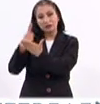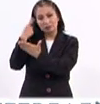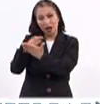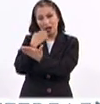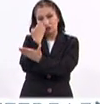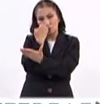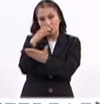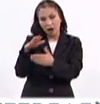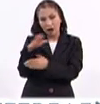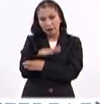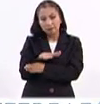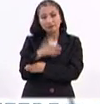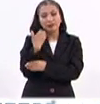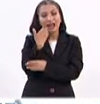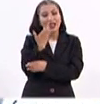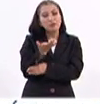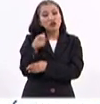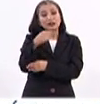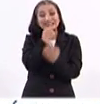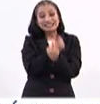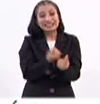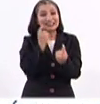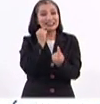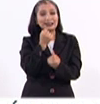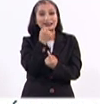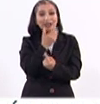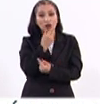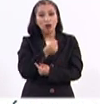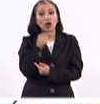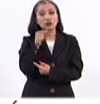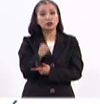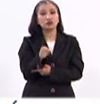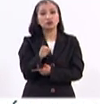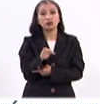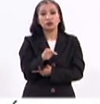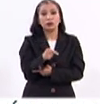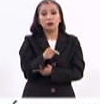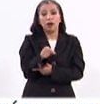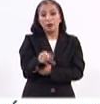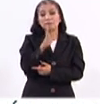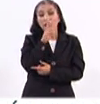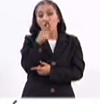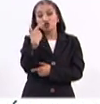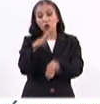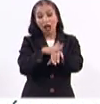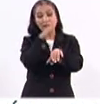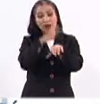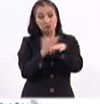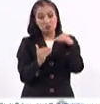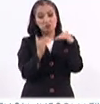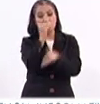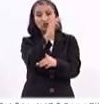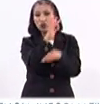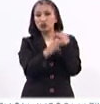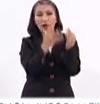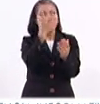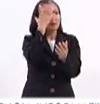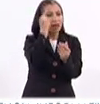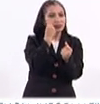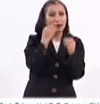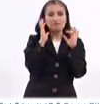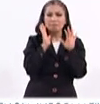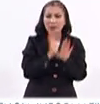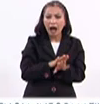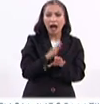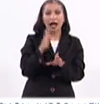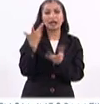por supuesto. Queremos que nuestros niños y niñas mejoren sus calificaciones en todo, que aprendan